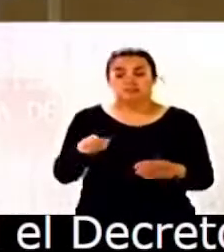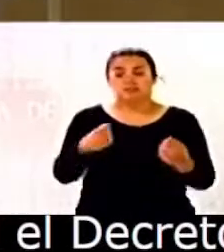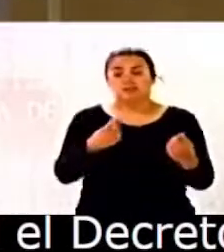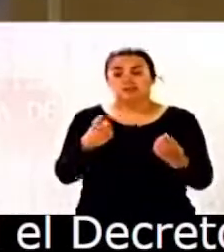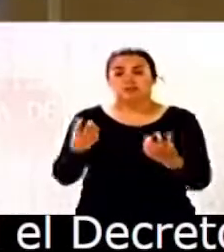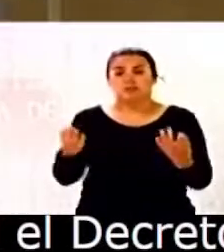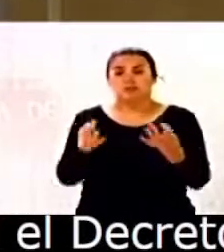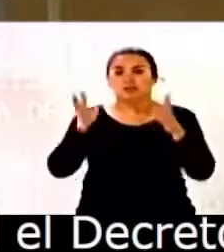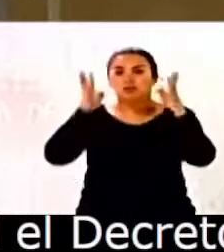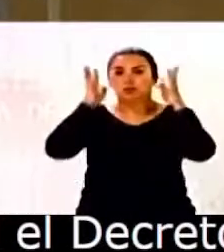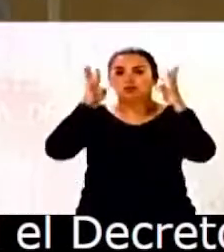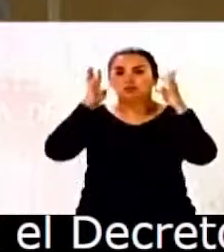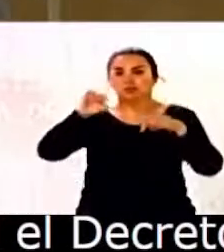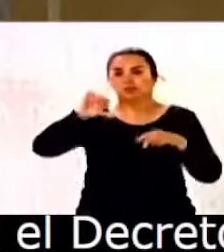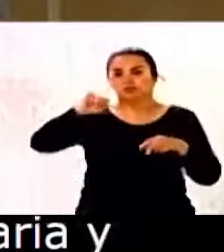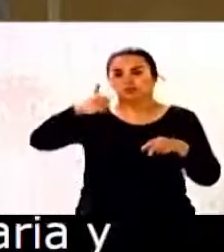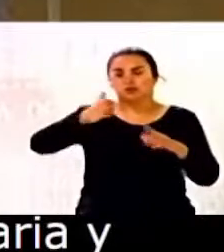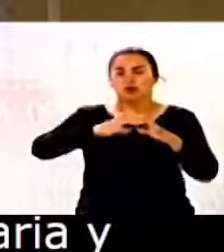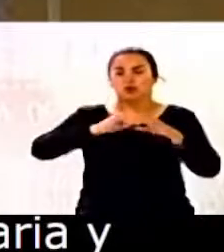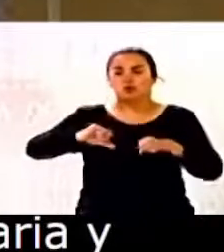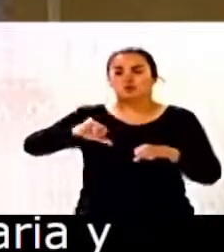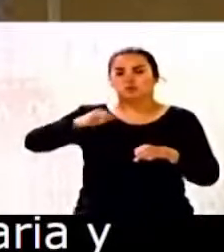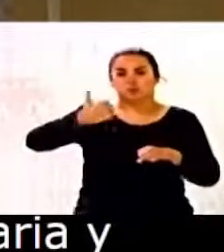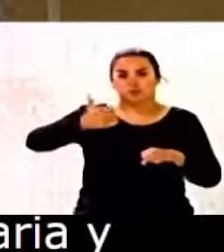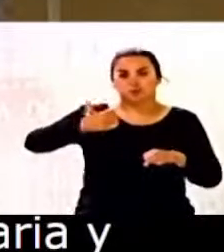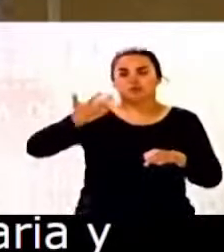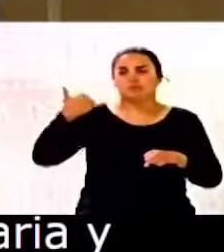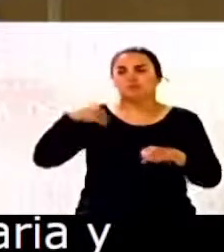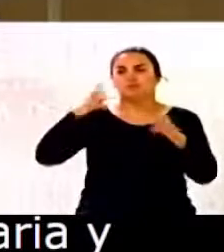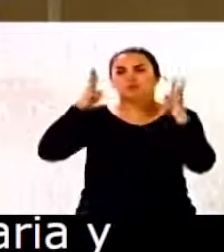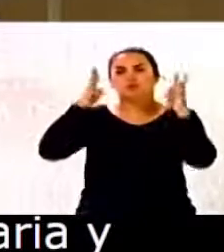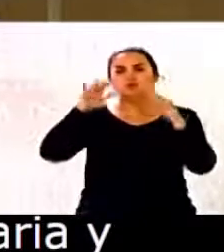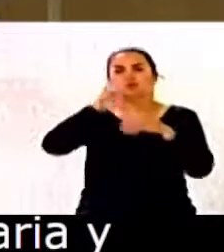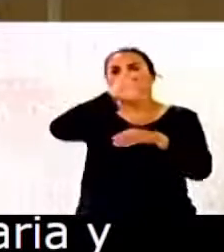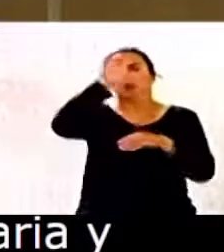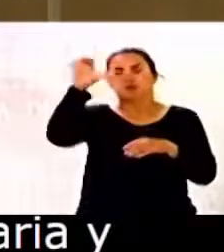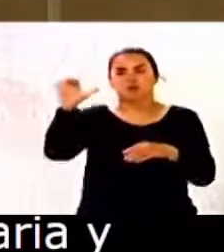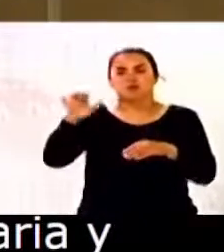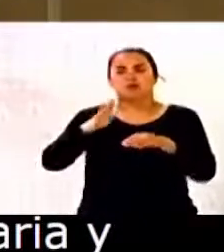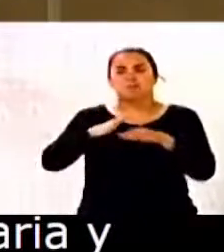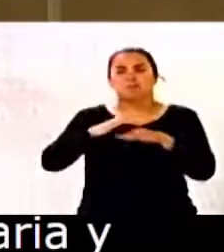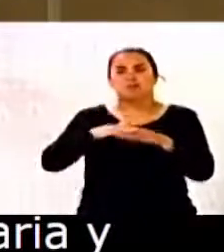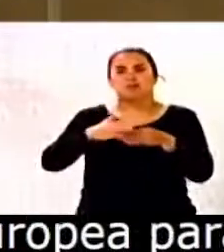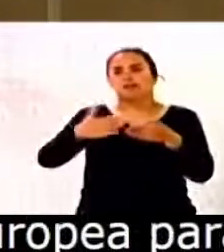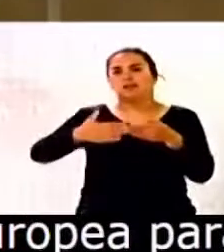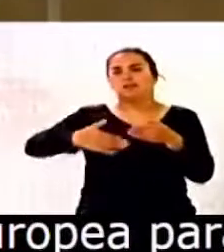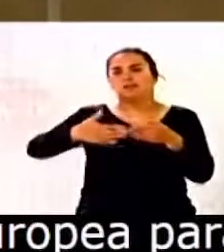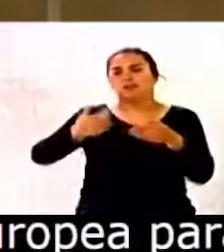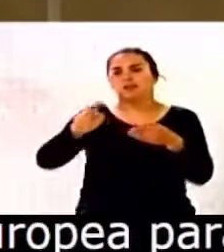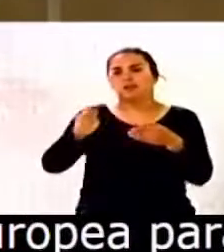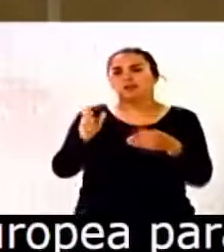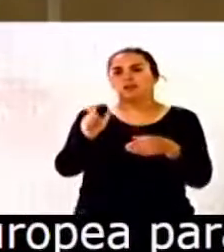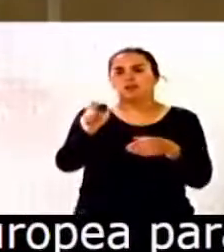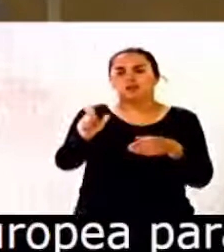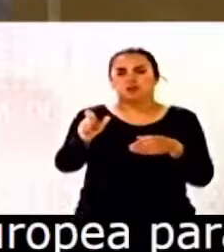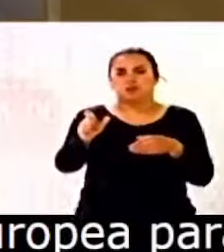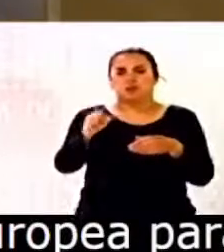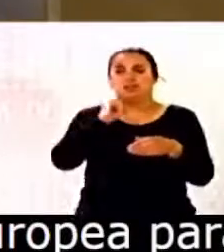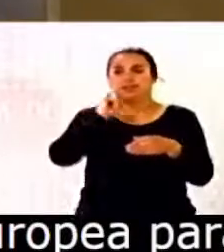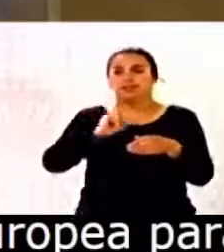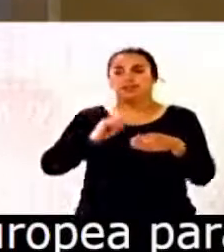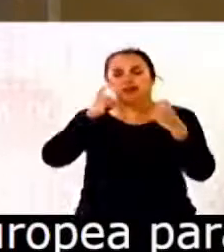el consejo que se aprobó, o sea, el acuerdo que se aprobó en el Consejo de Europa para intentar limitar el precio de la